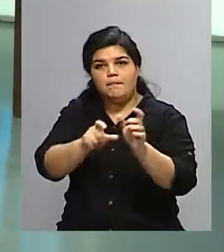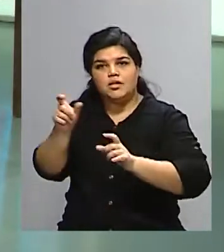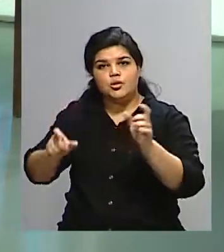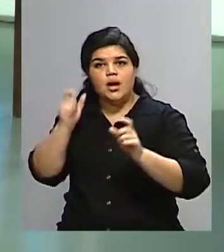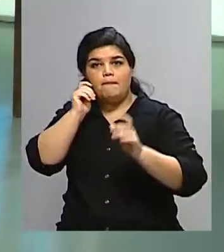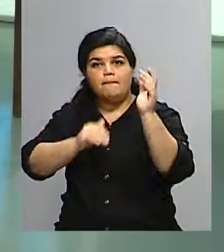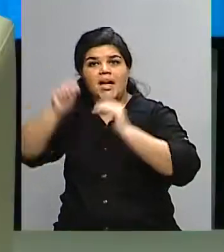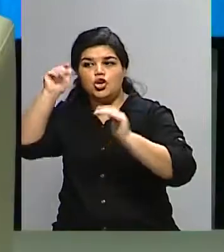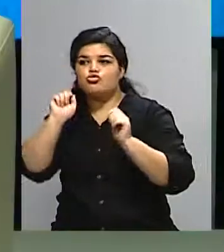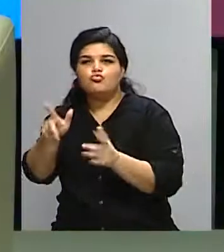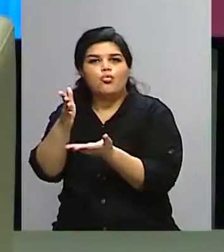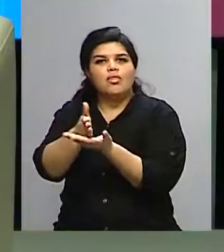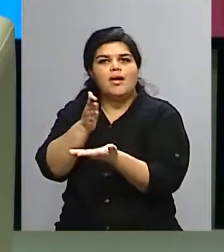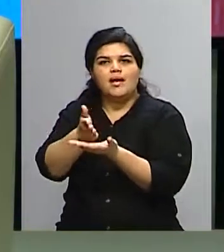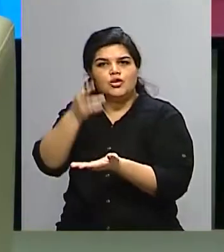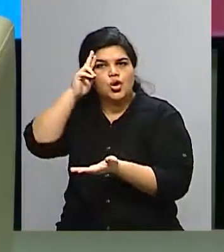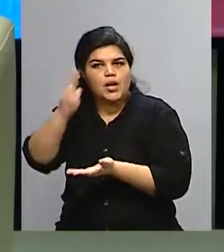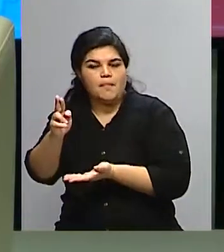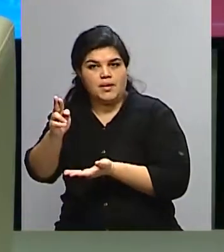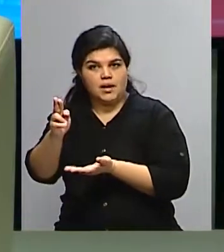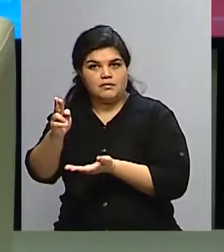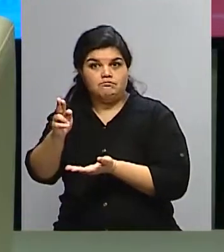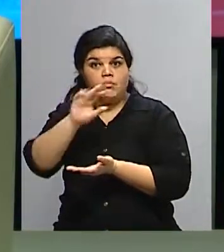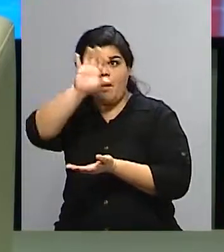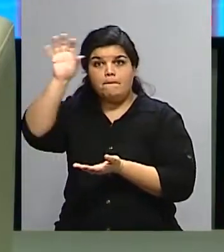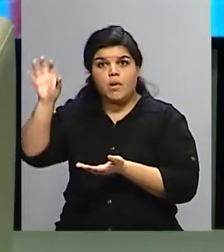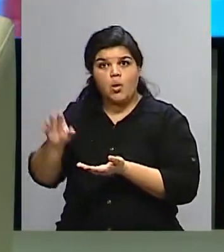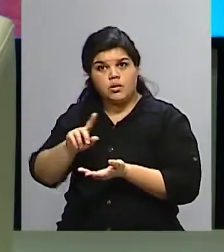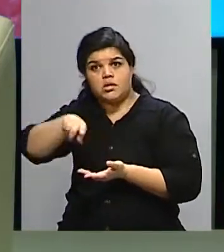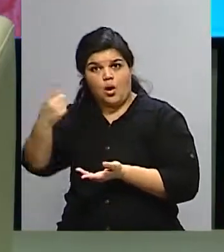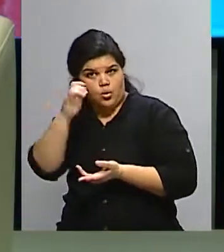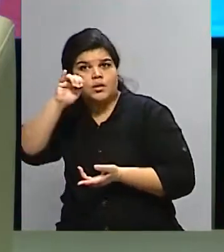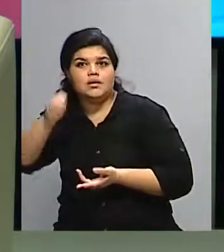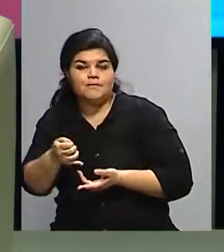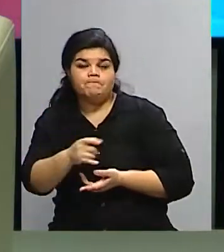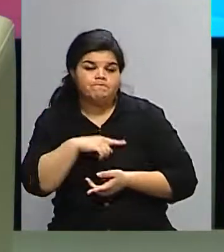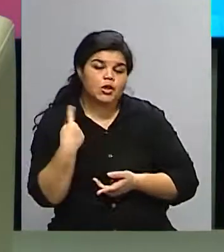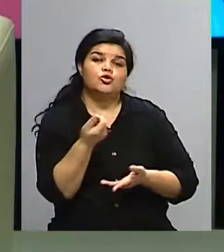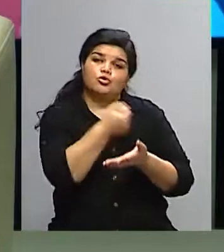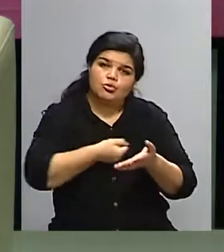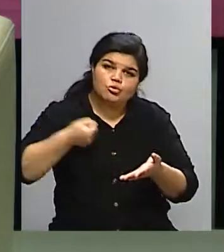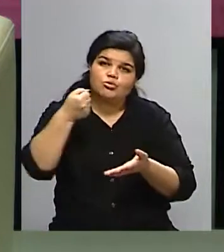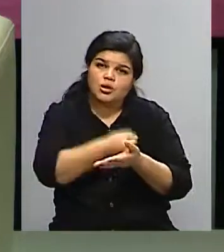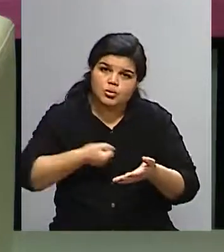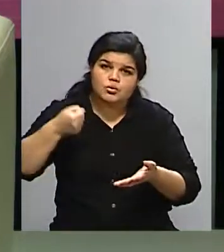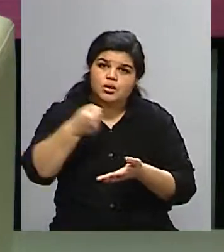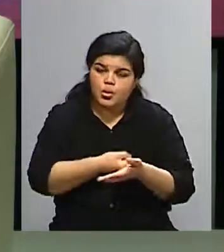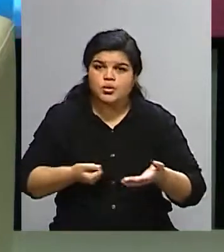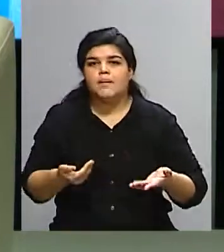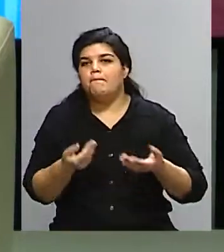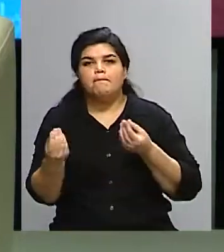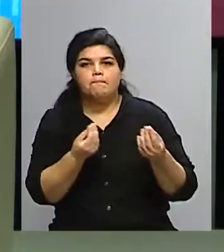personas mayores. Estamos intentando y trabajando para que en Mendoza, en distintos espacios, visibilizar